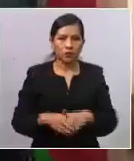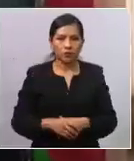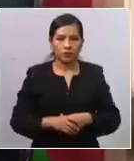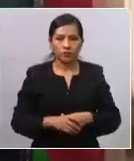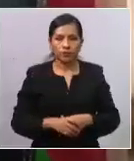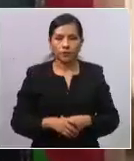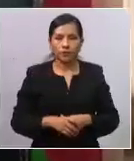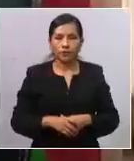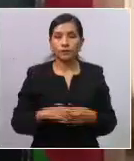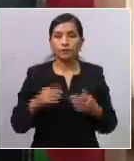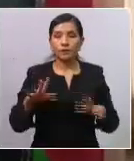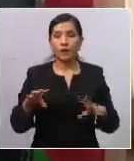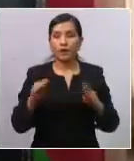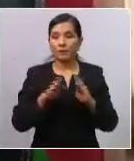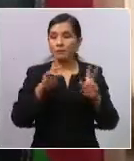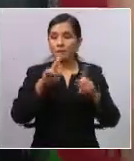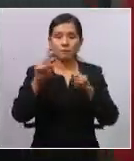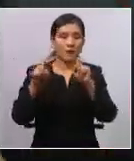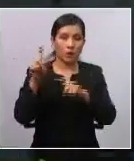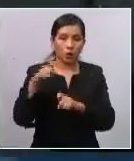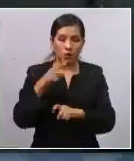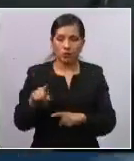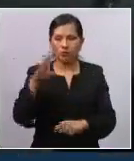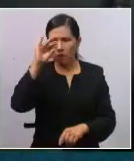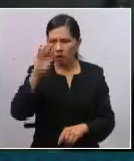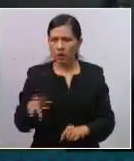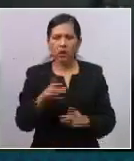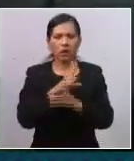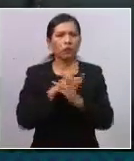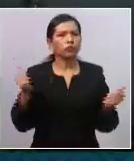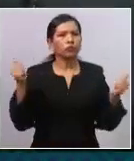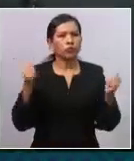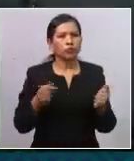Quienes manifiestan que el menor había desaparecido